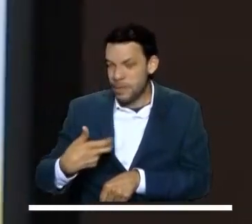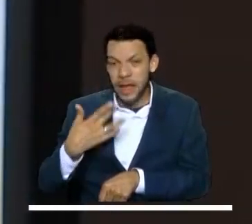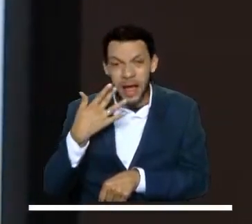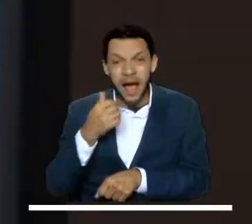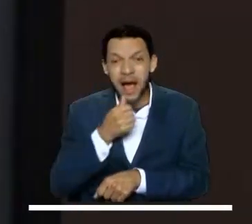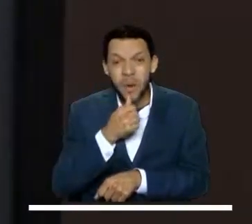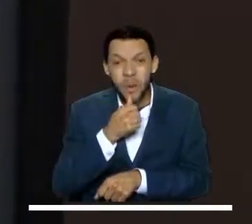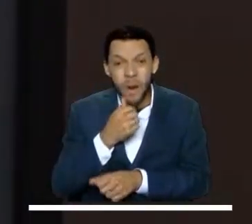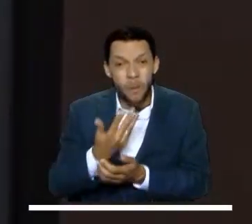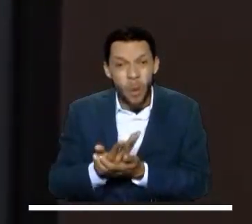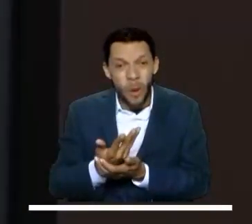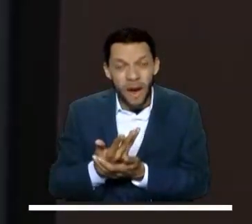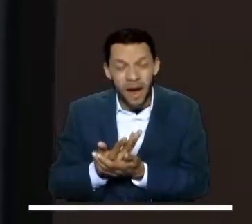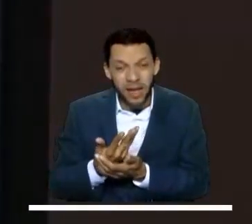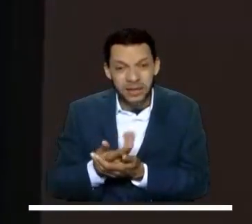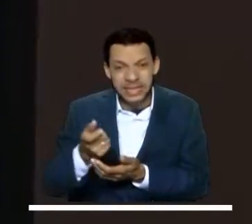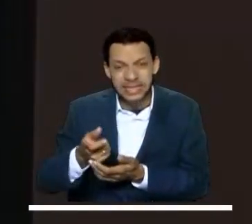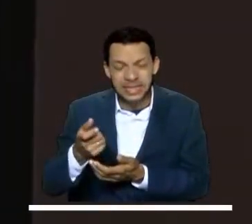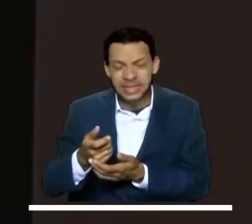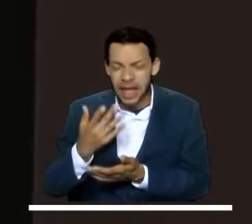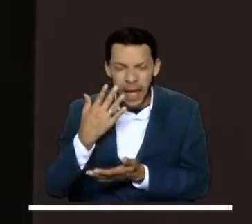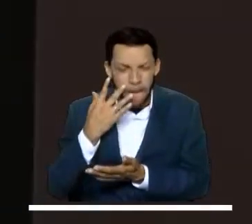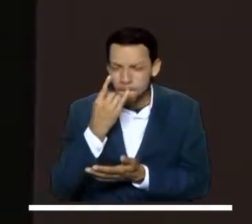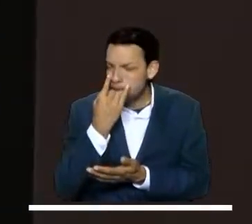lentamente, viendo todas las estructuras del colon,